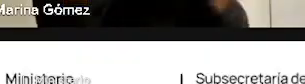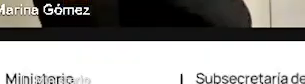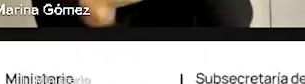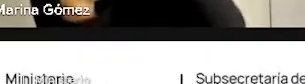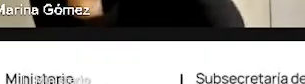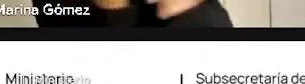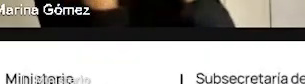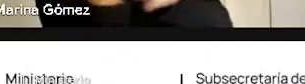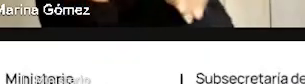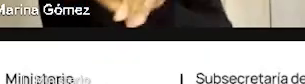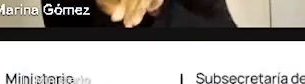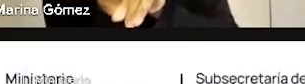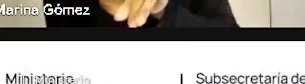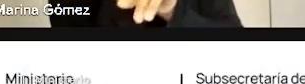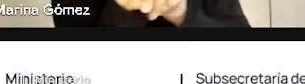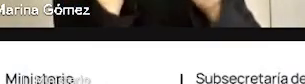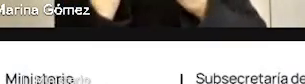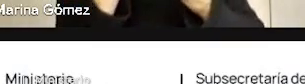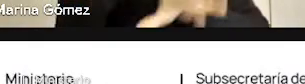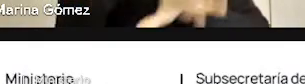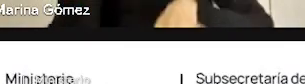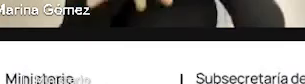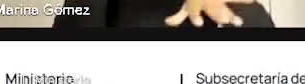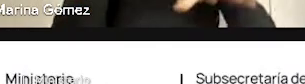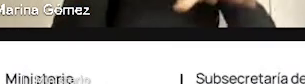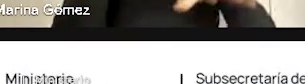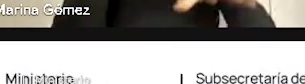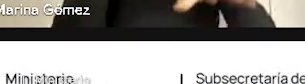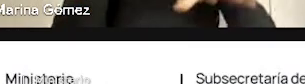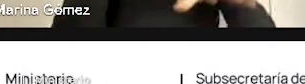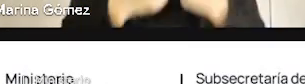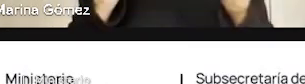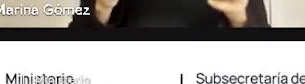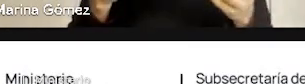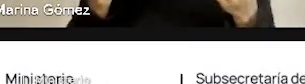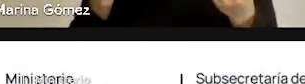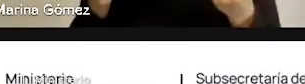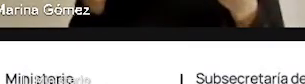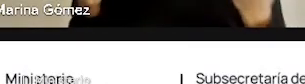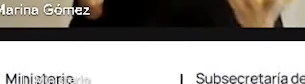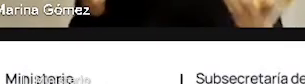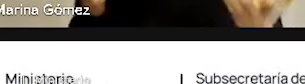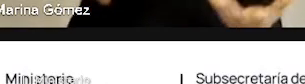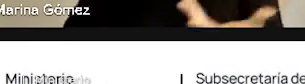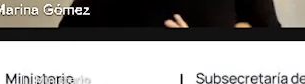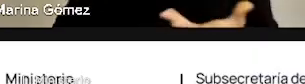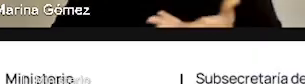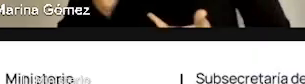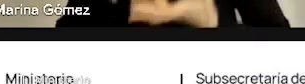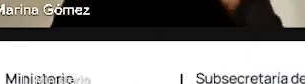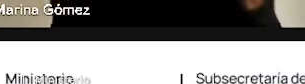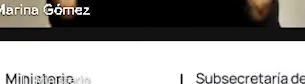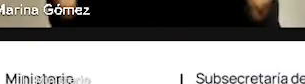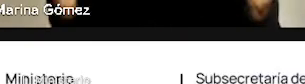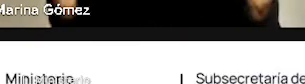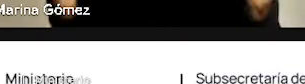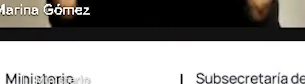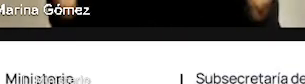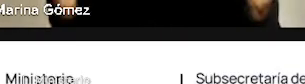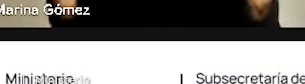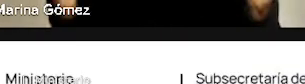que muchas veces por ahí un verbo, por ejemplo,